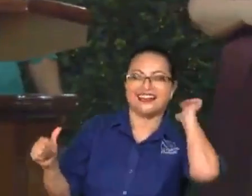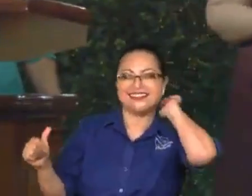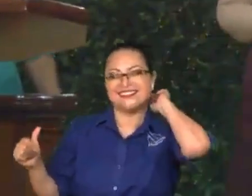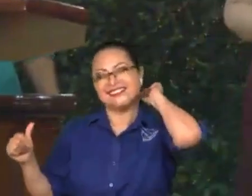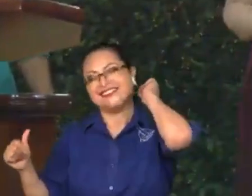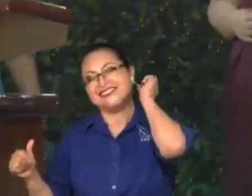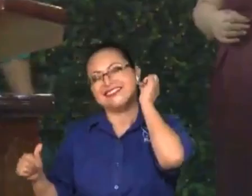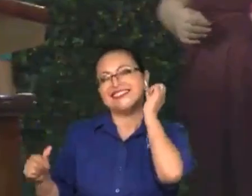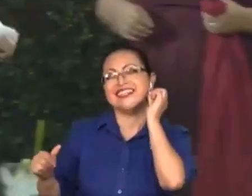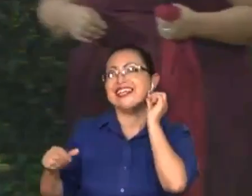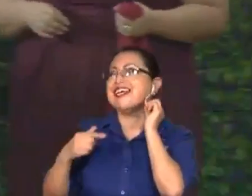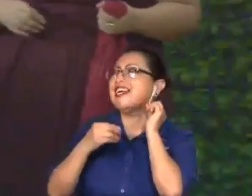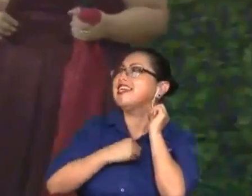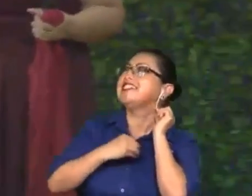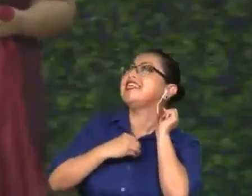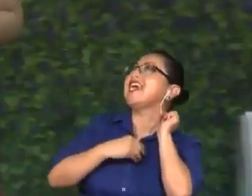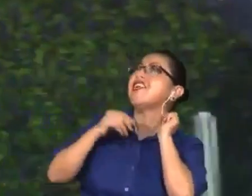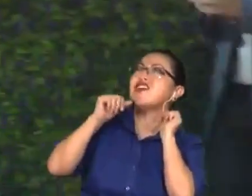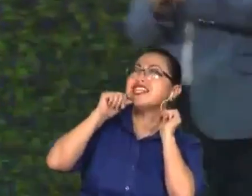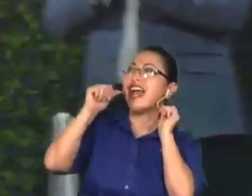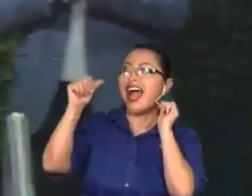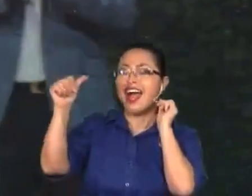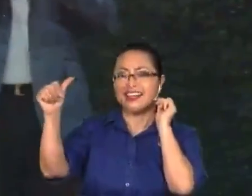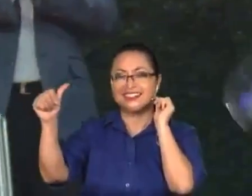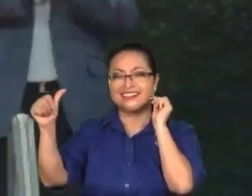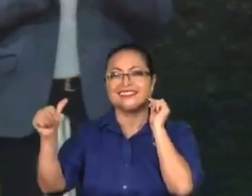gritar. ¡Grita!